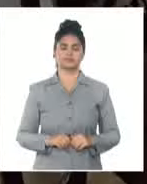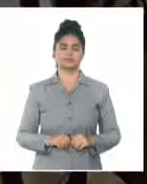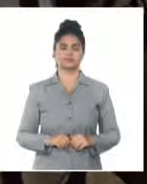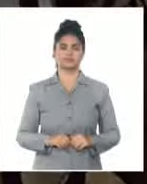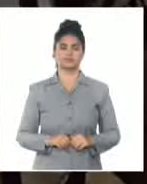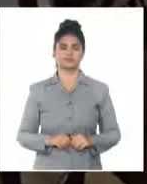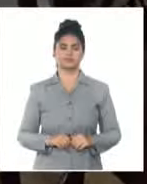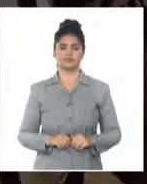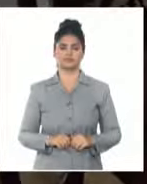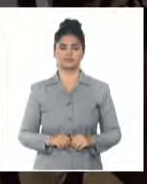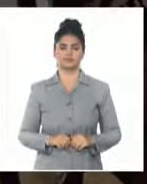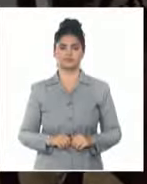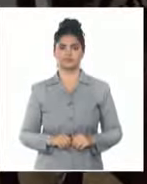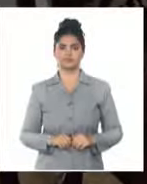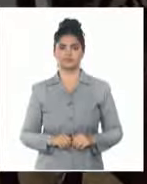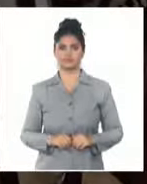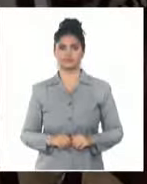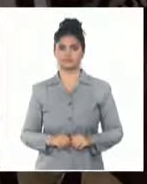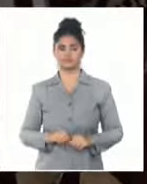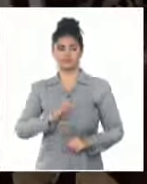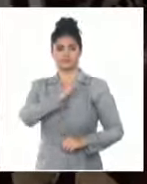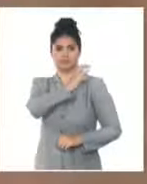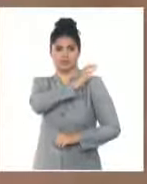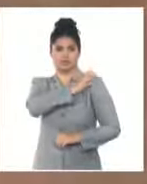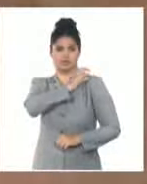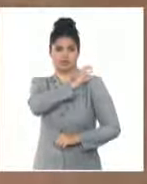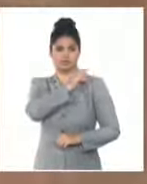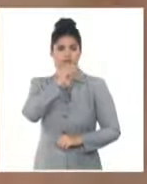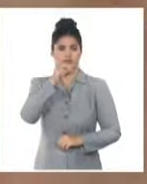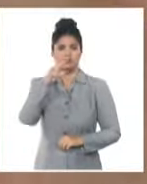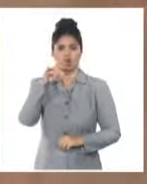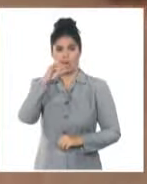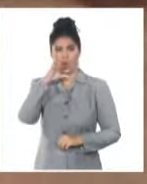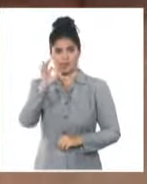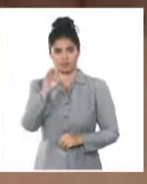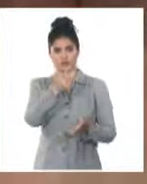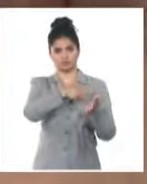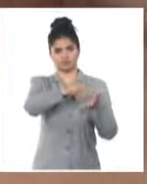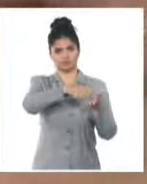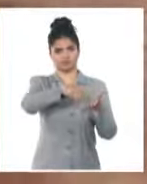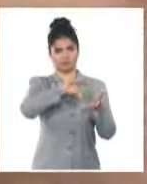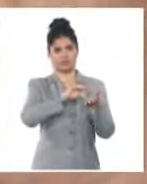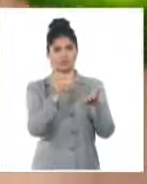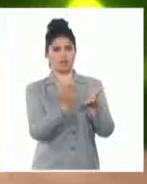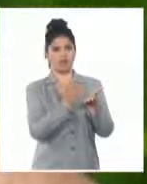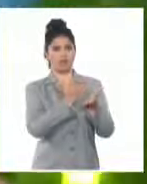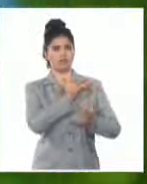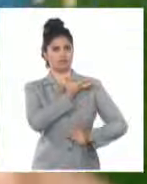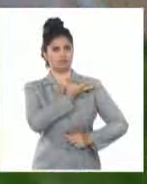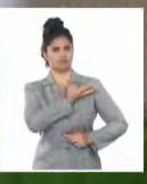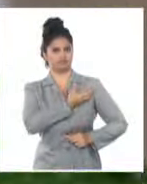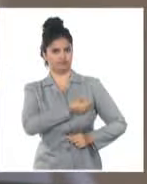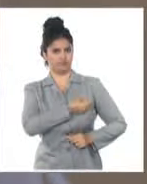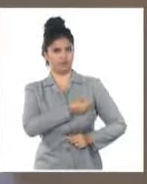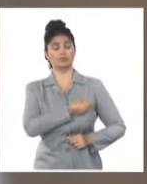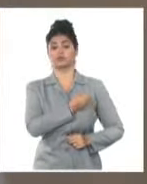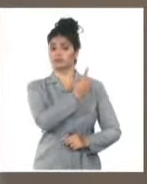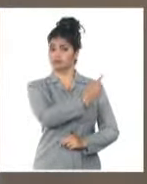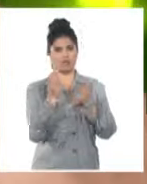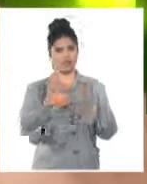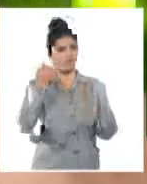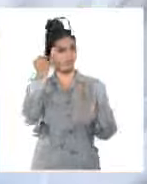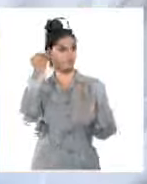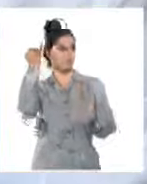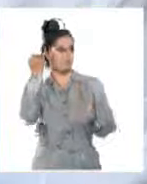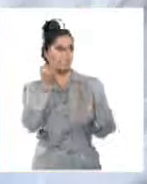Durante el tributo, el canciller Bruno Rodríguez Parrilla también plasmó su mensaje en el libro de condolencias, expresión de solidaridad y apoyo